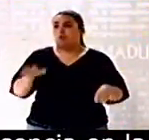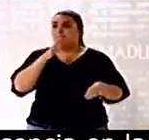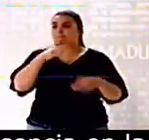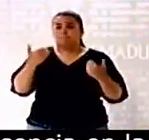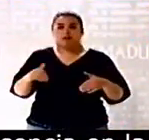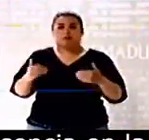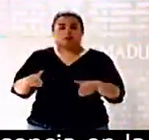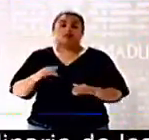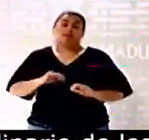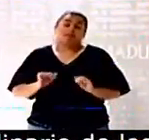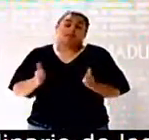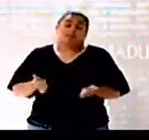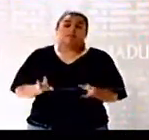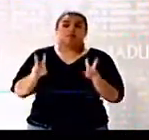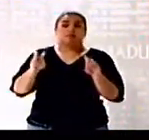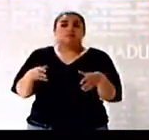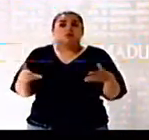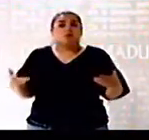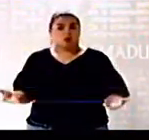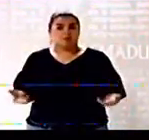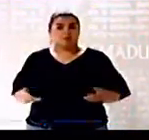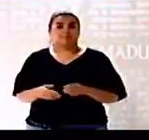Vamos a empezar por una cuestión de